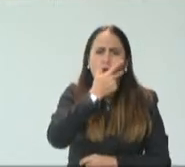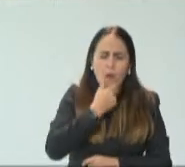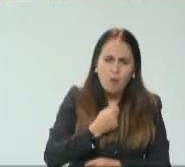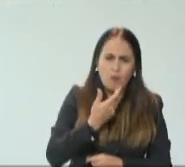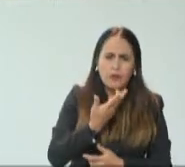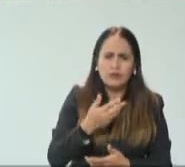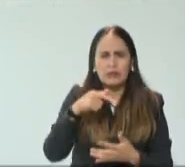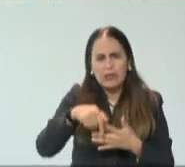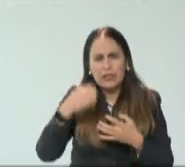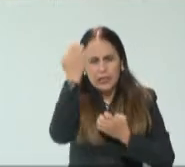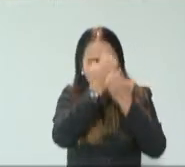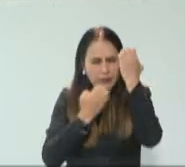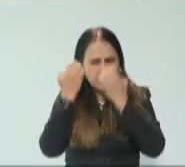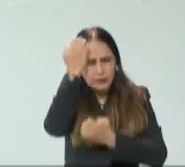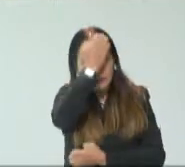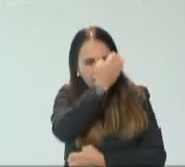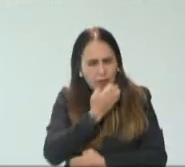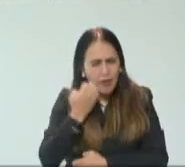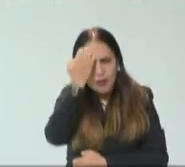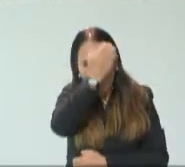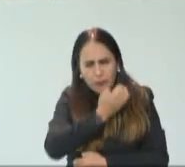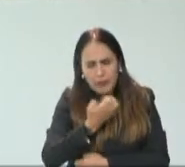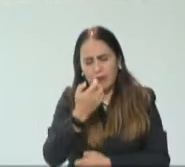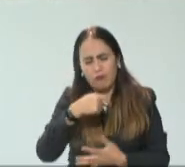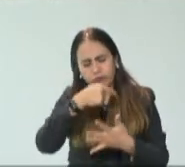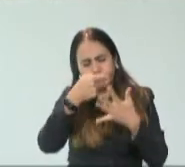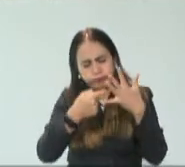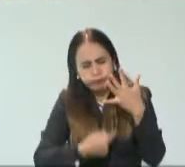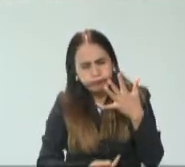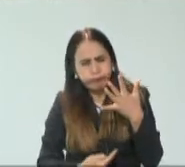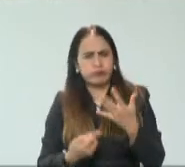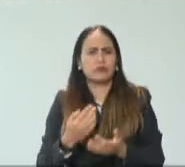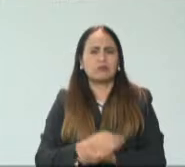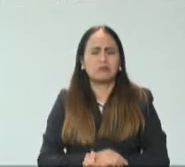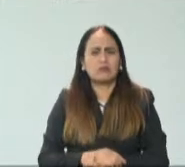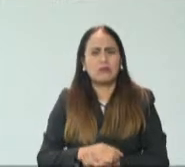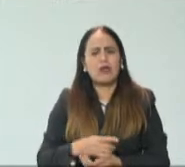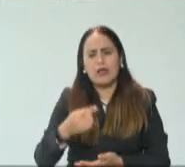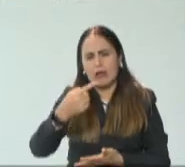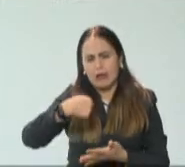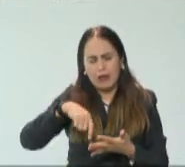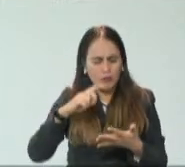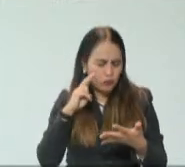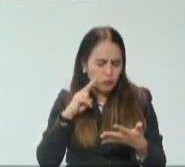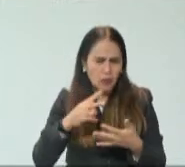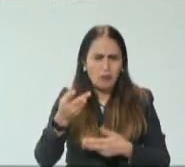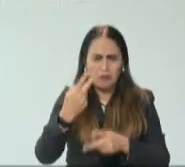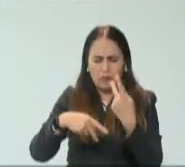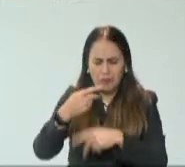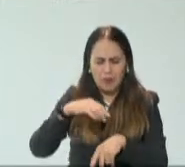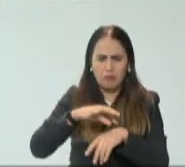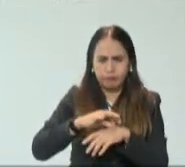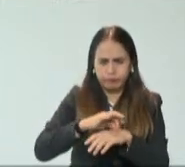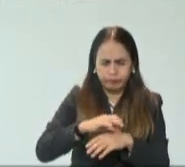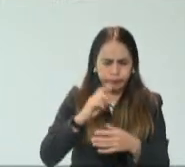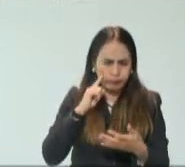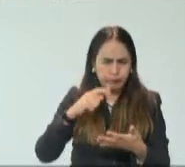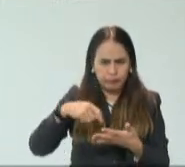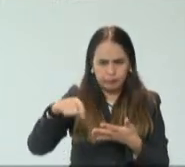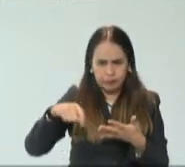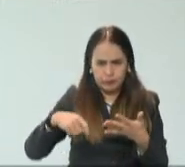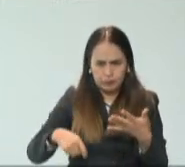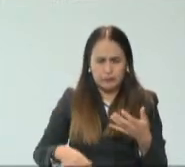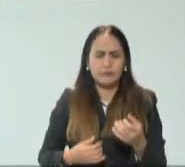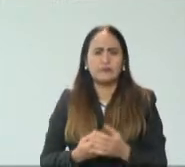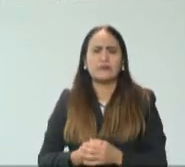partir de un examen un examen de oposición que presentaron todas y todos y además un criterio